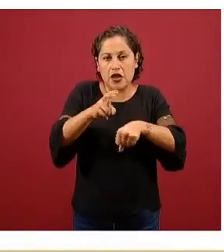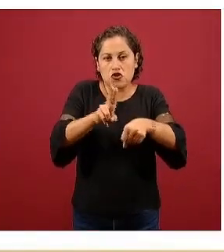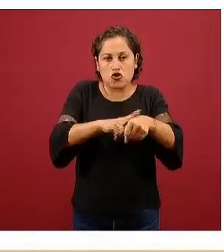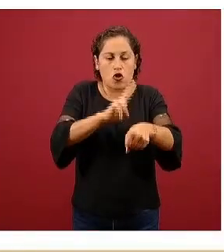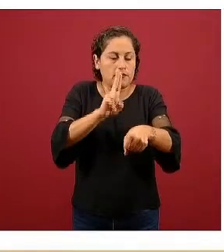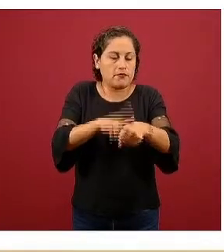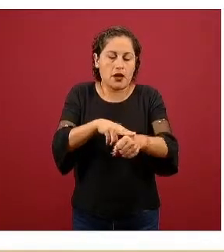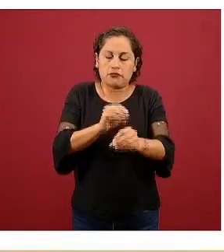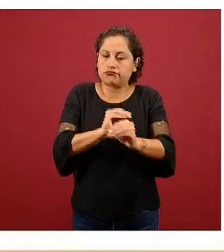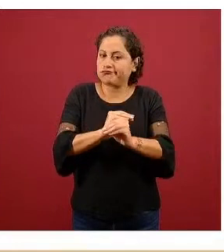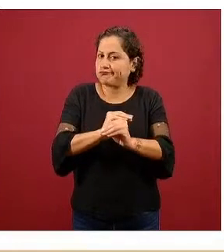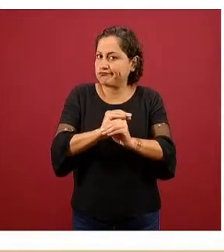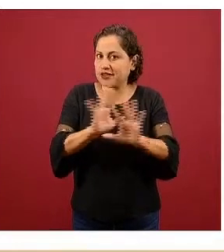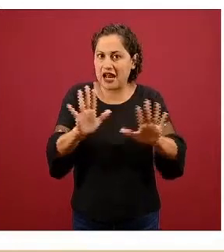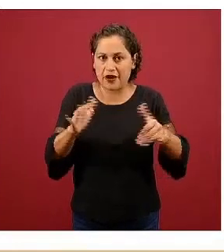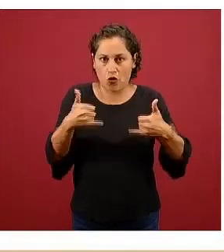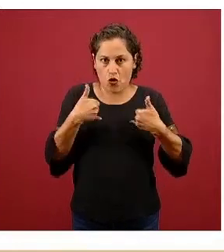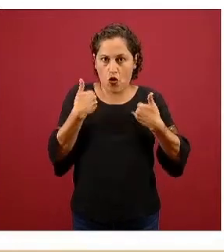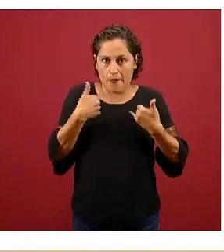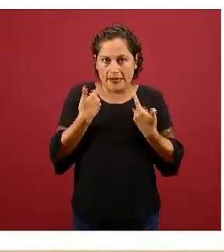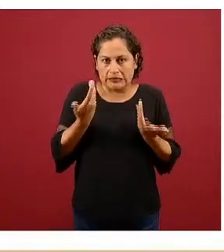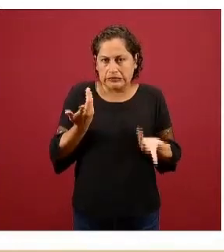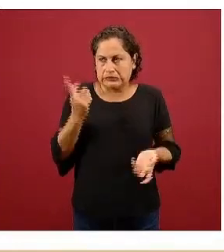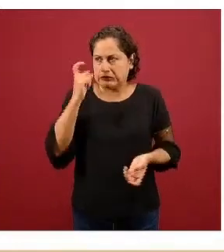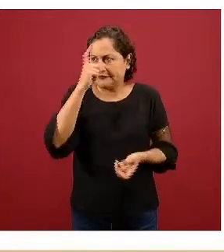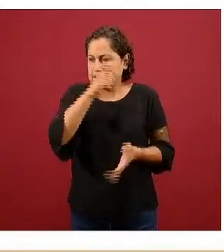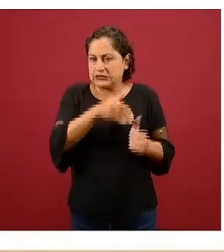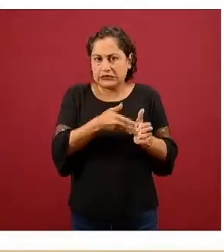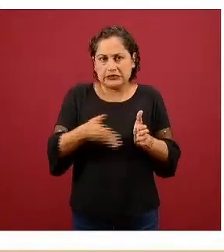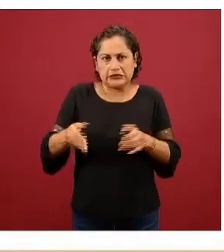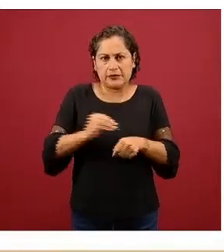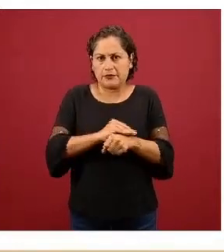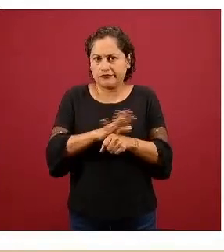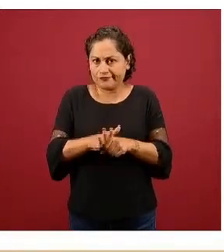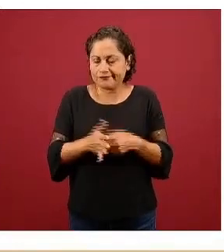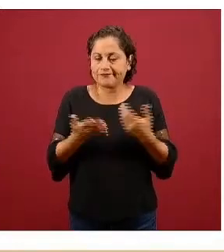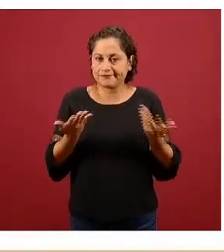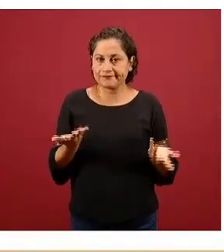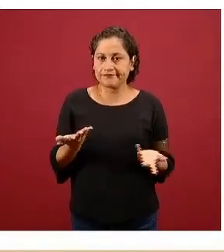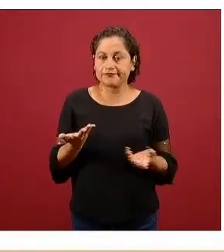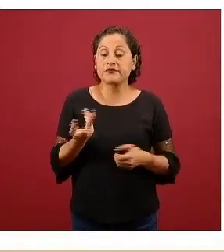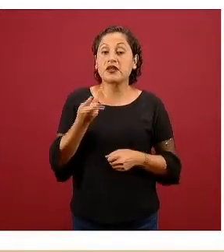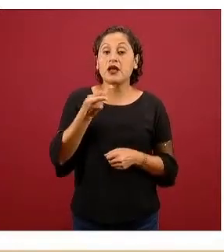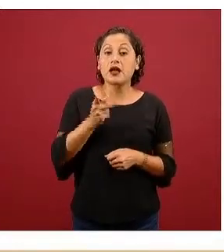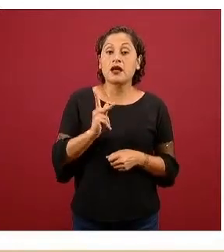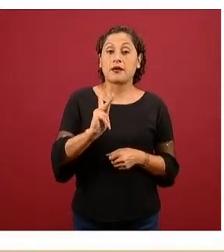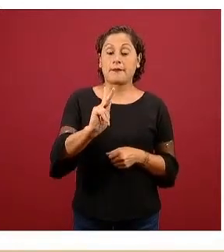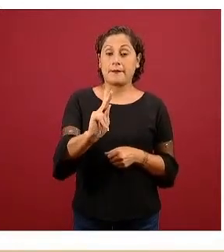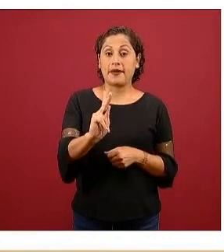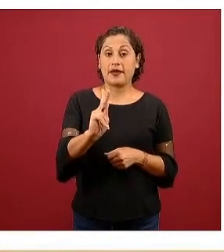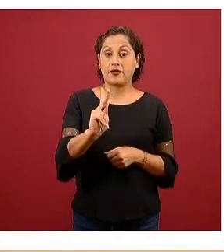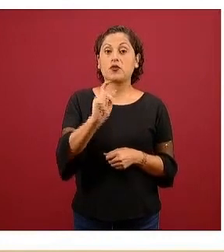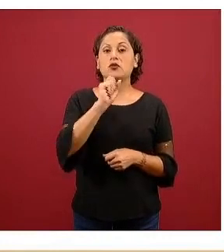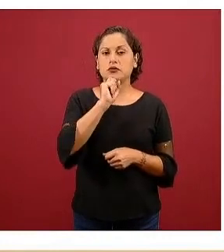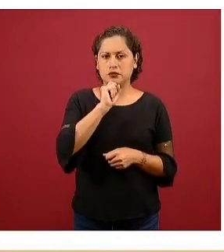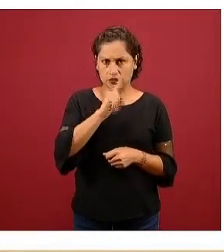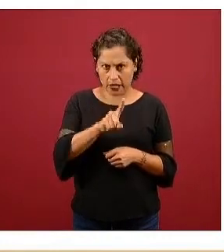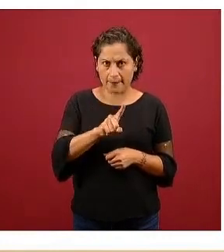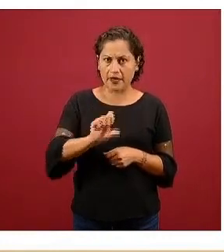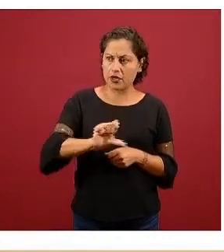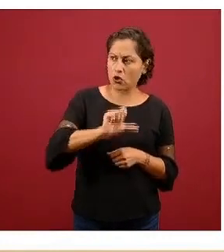población adolescente tras la contingencia. Sin embargo, ya también existen varios